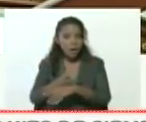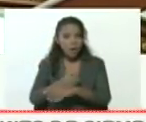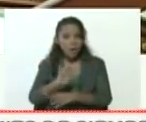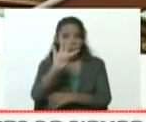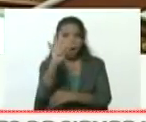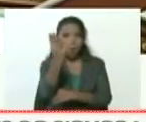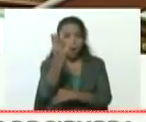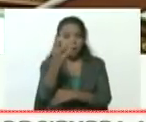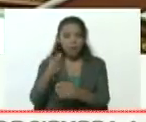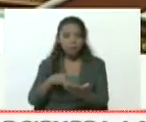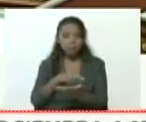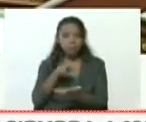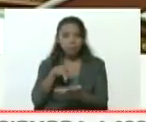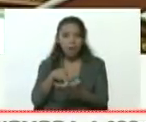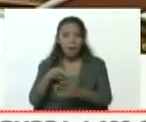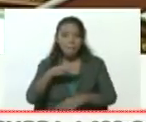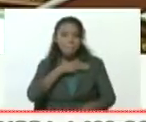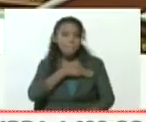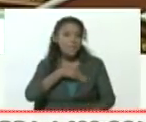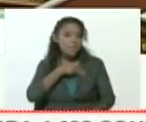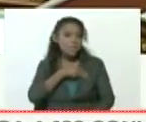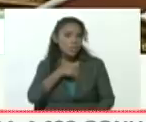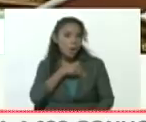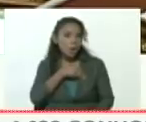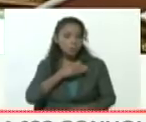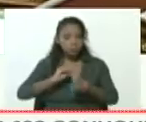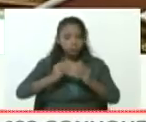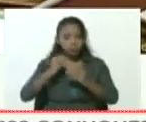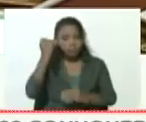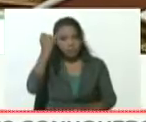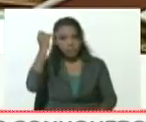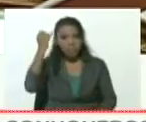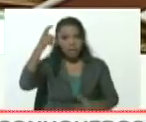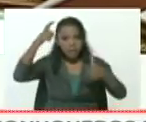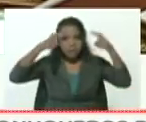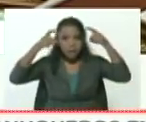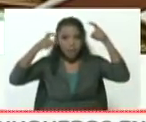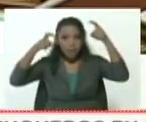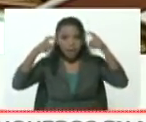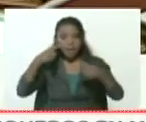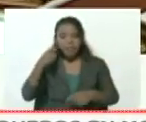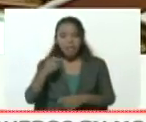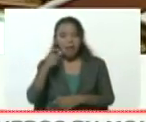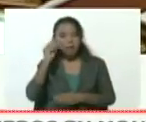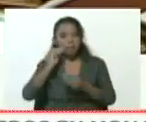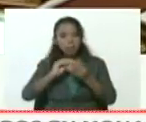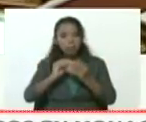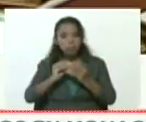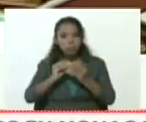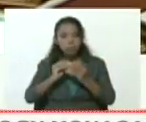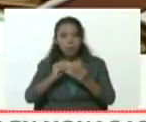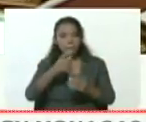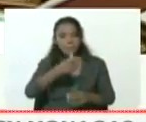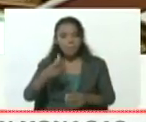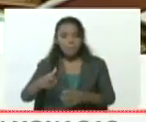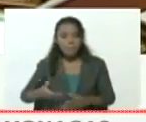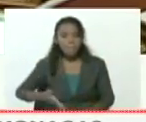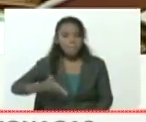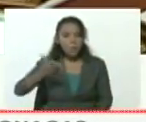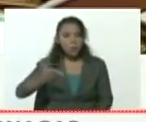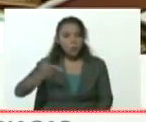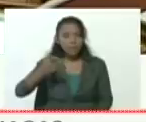República, misión creada por el comandante Hugo Chávez, resultando la operación cívico-militar más importante de la